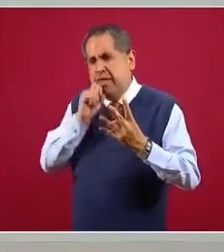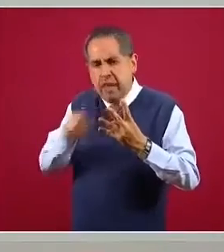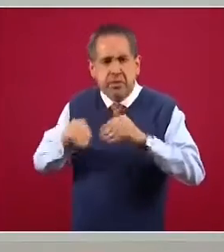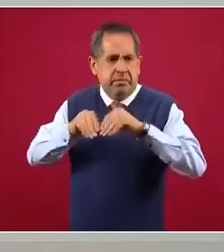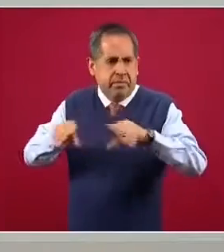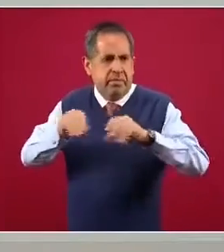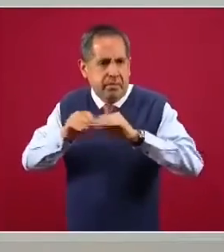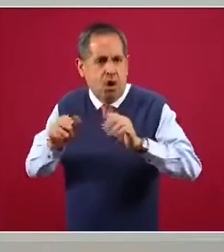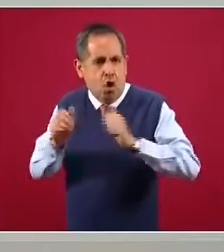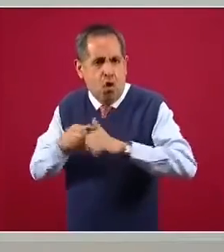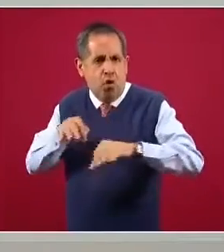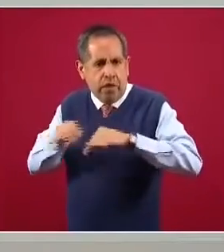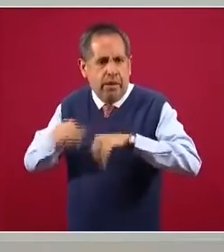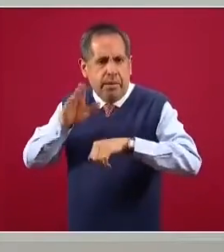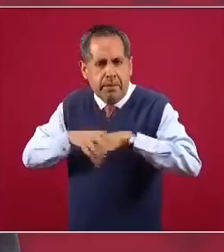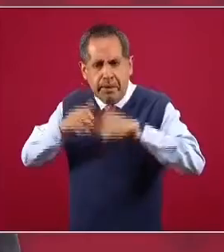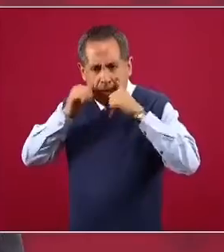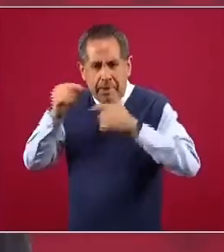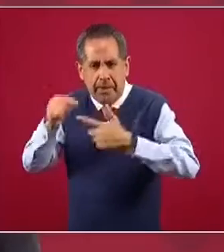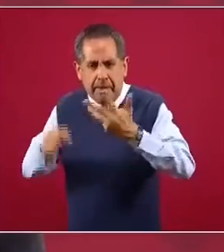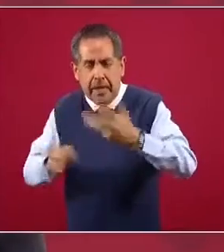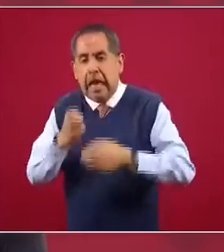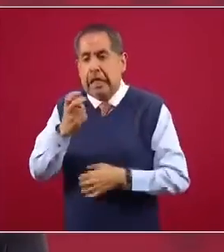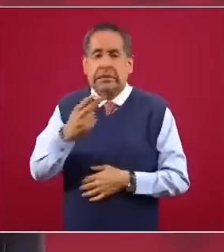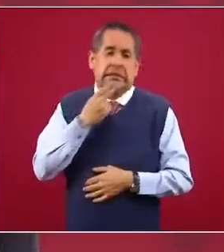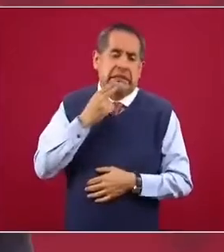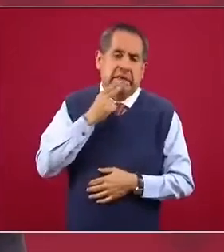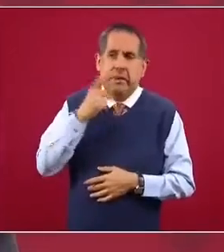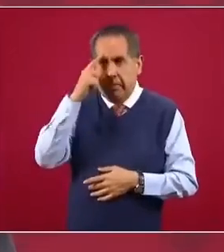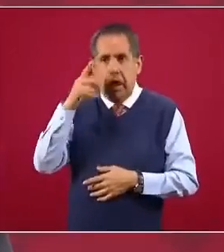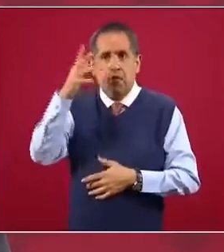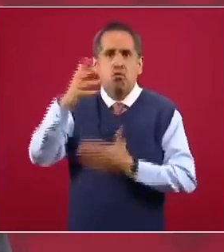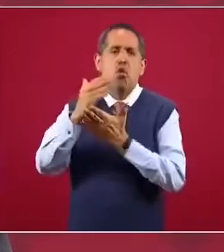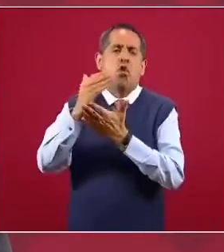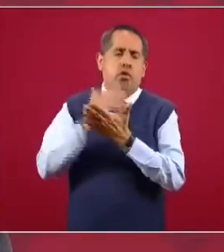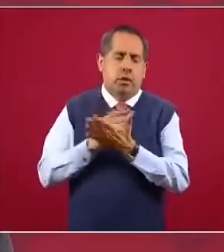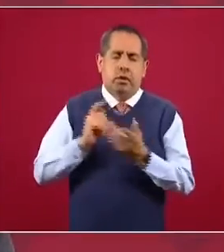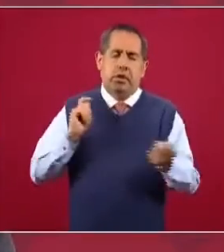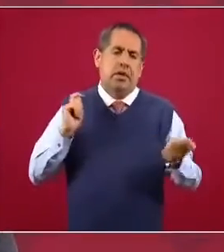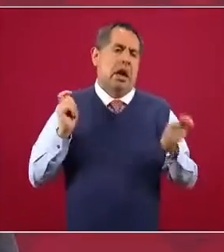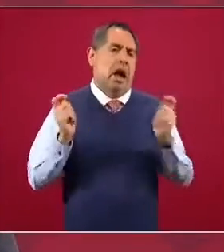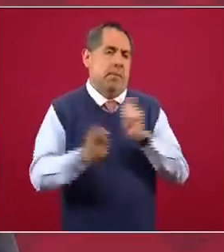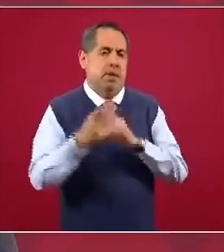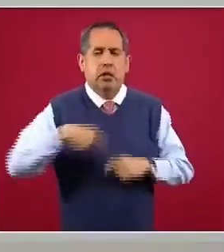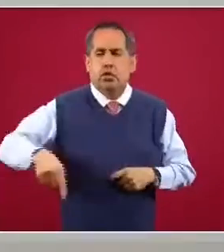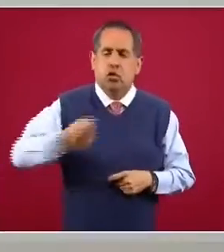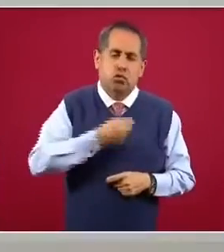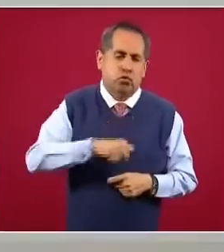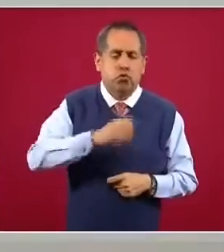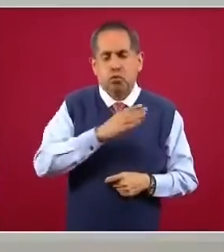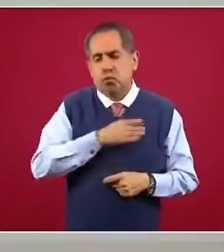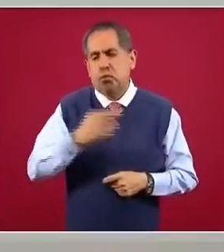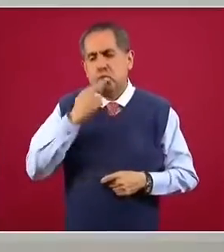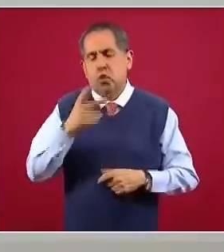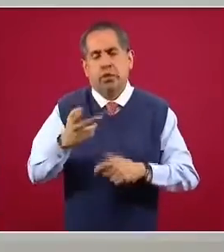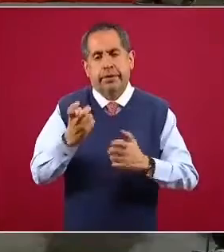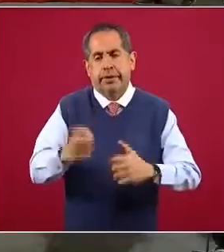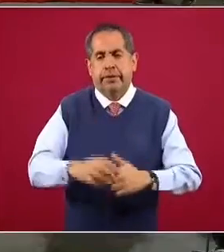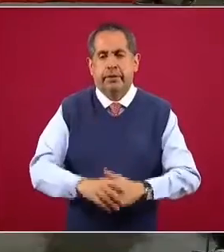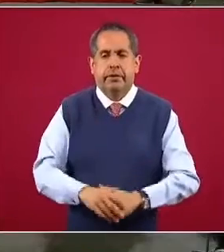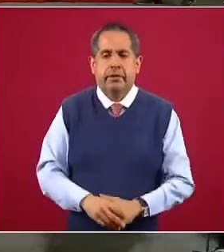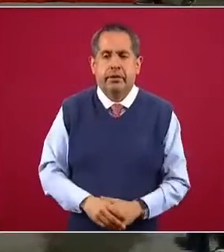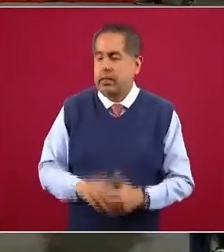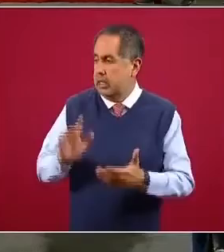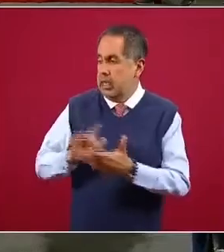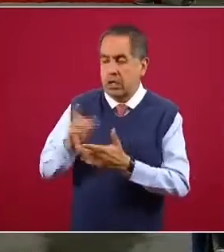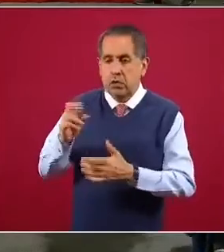ir acompañando de esta estrategia, es así como podemos transformar este ambiente alimentario del que hemos hablado.